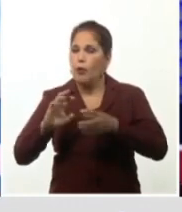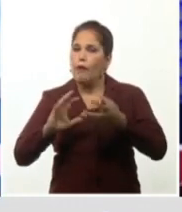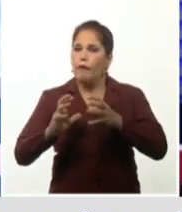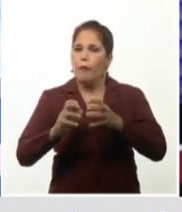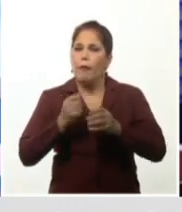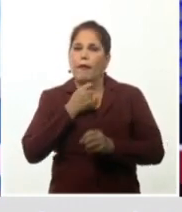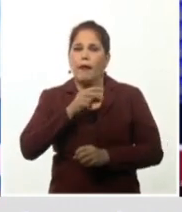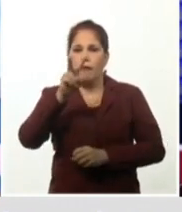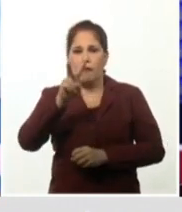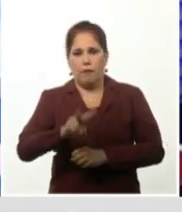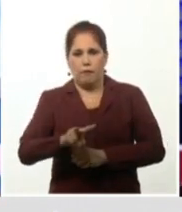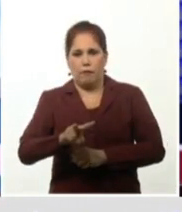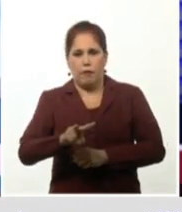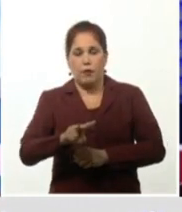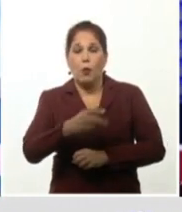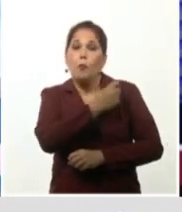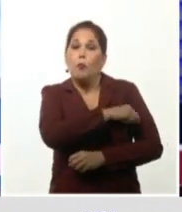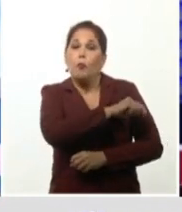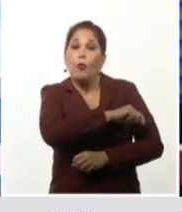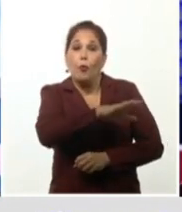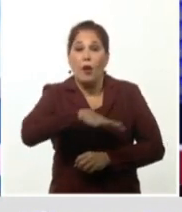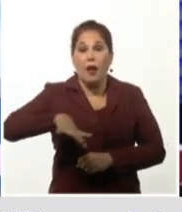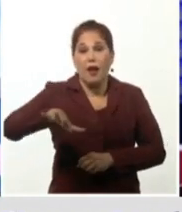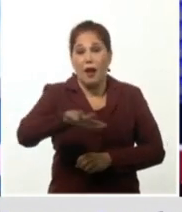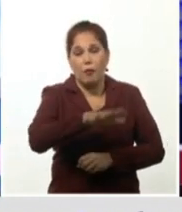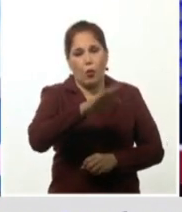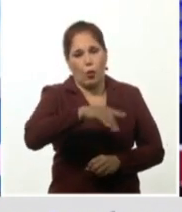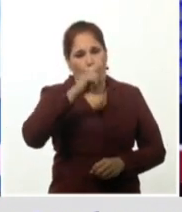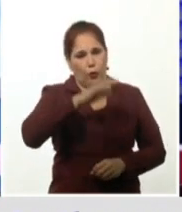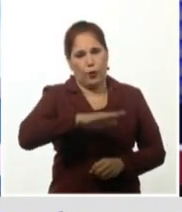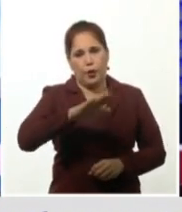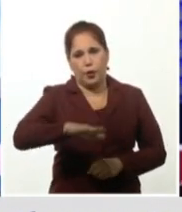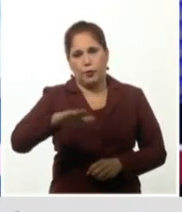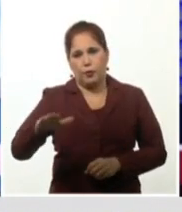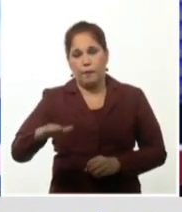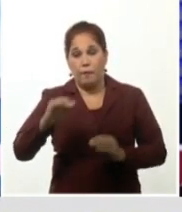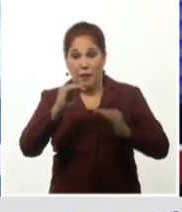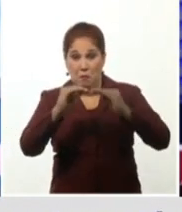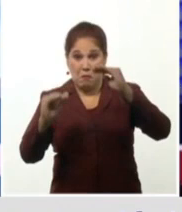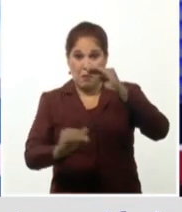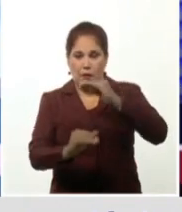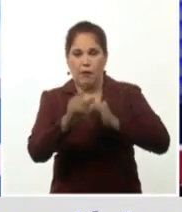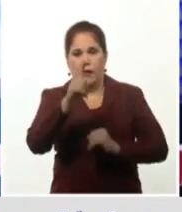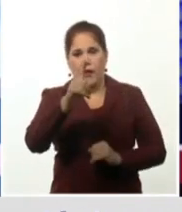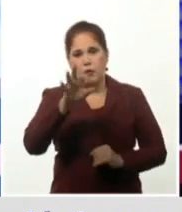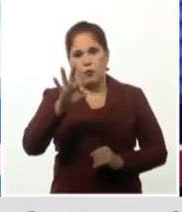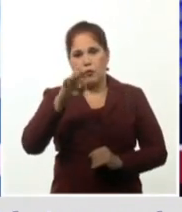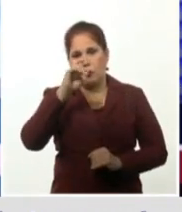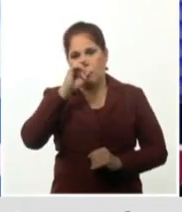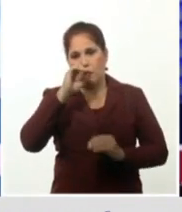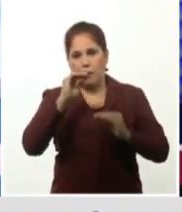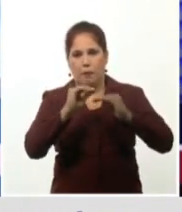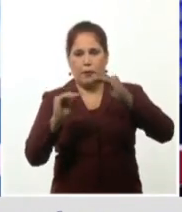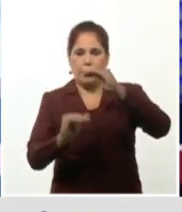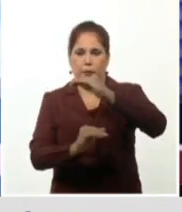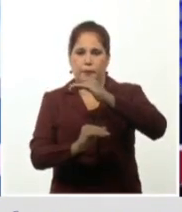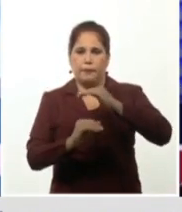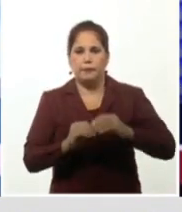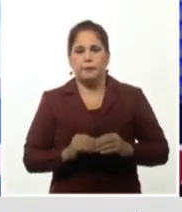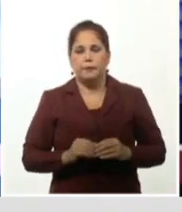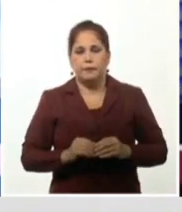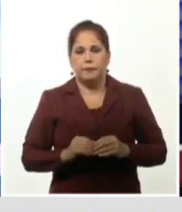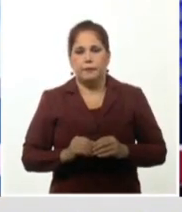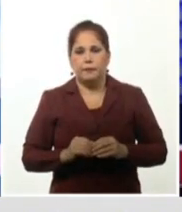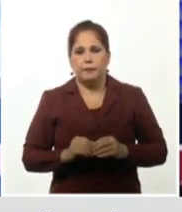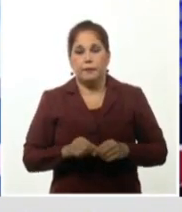evaluación clínica en poblaciones pediátricas. Estamos hablando en poblaciones menores de 18 años de edad o menos. Y